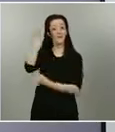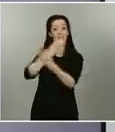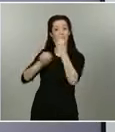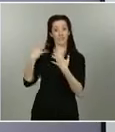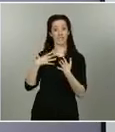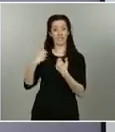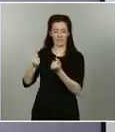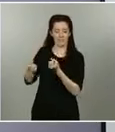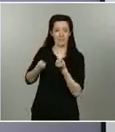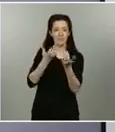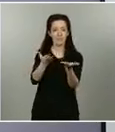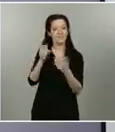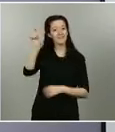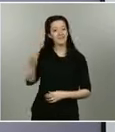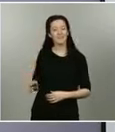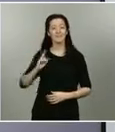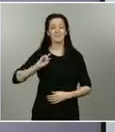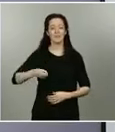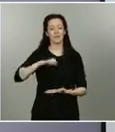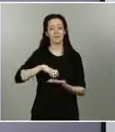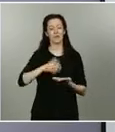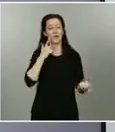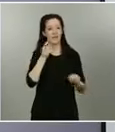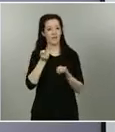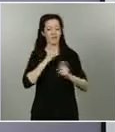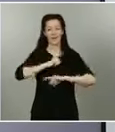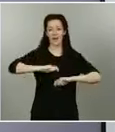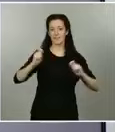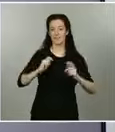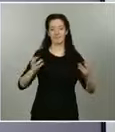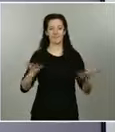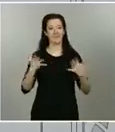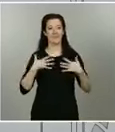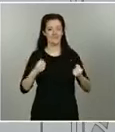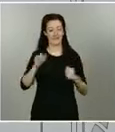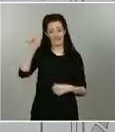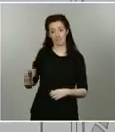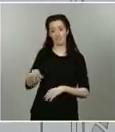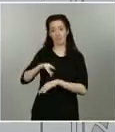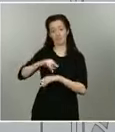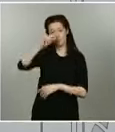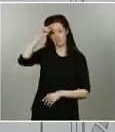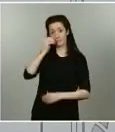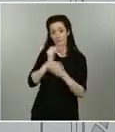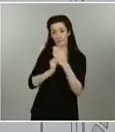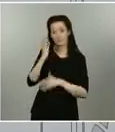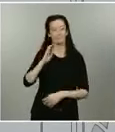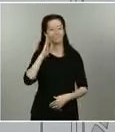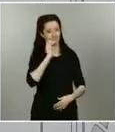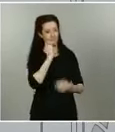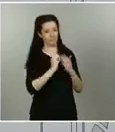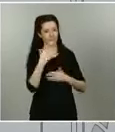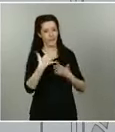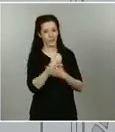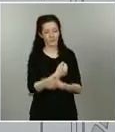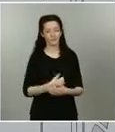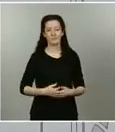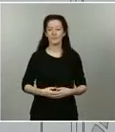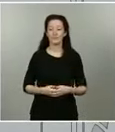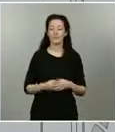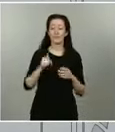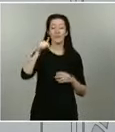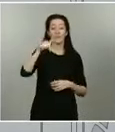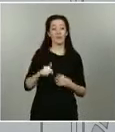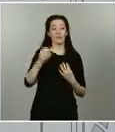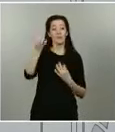de Coordinación de Alertas y Emergencias Sanitarias, el doctor Fernando Simón. Buenos días. Hola, muy buenos días a todos. Bueno, los datos de hoy, como saben,